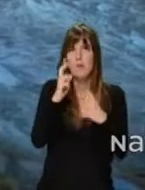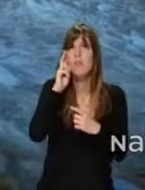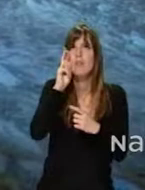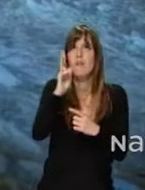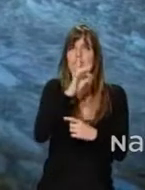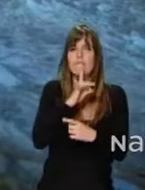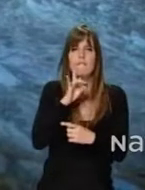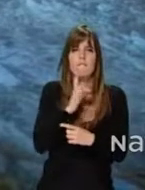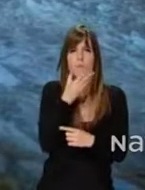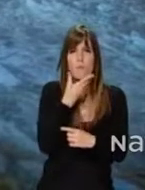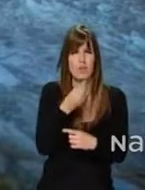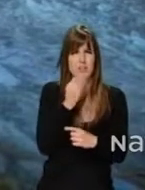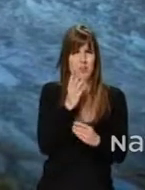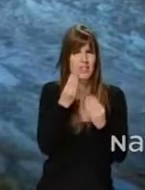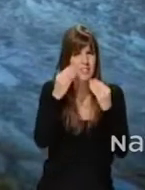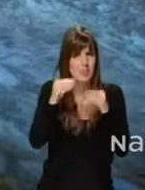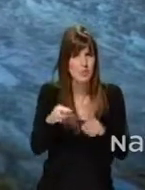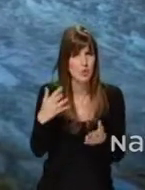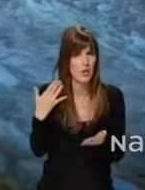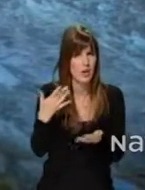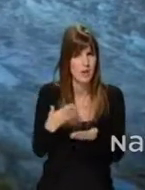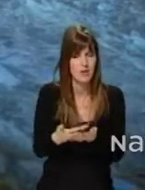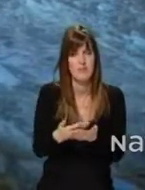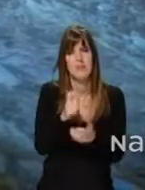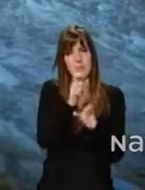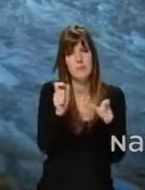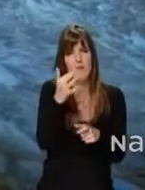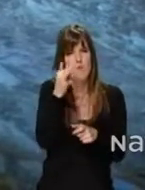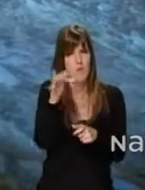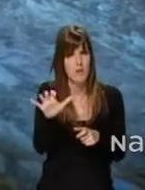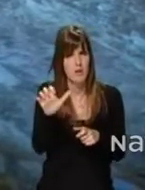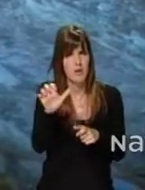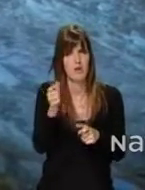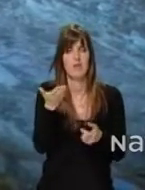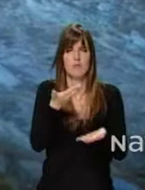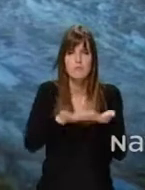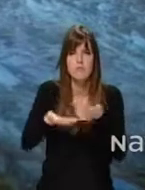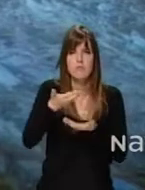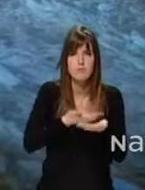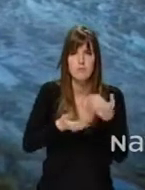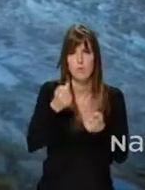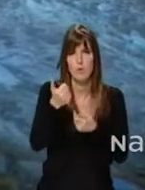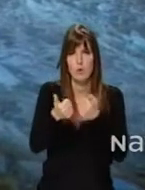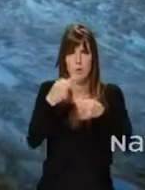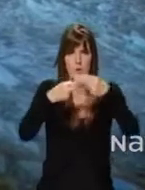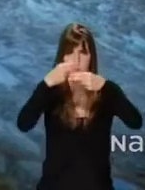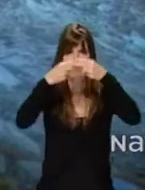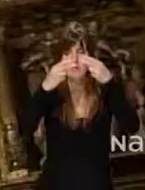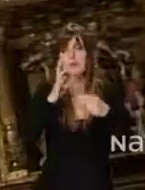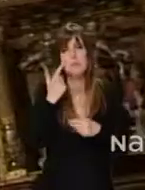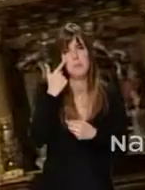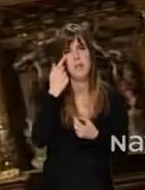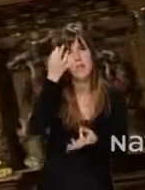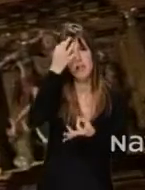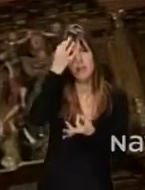es el testimonio de la historia y de la fe de tanta gente que ha hecho posible una cosa como esta, porque si te fijas, hay muchos